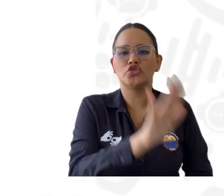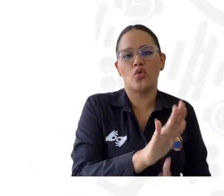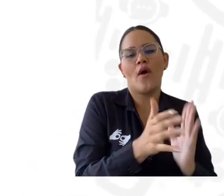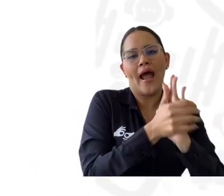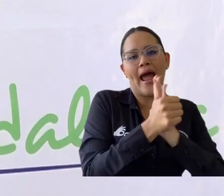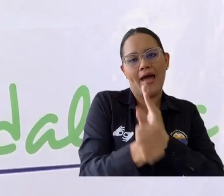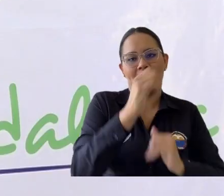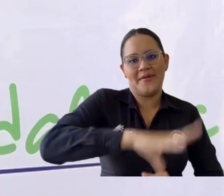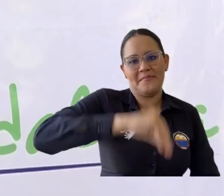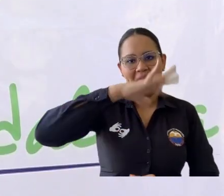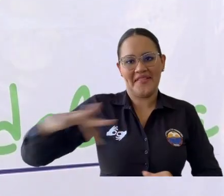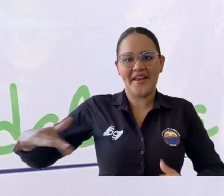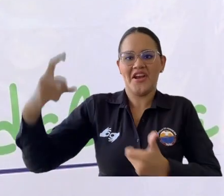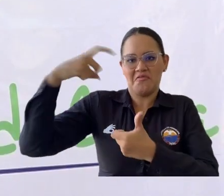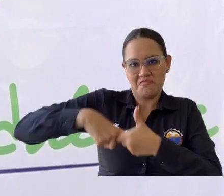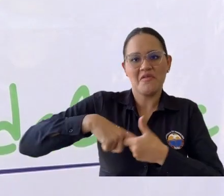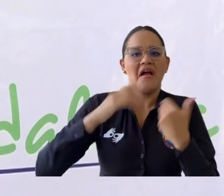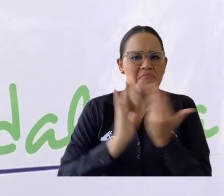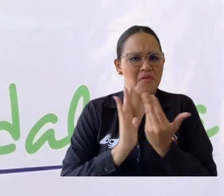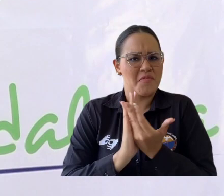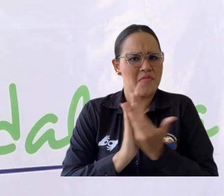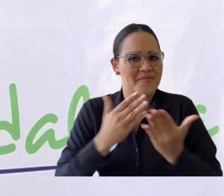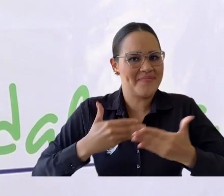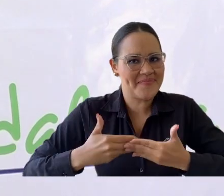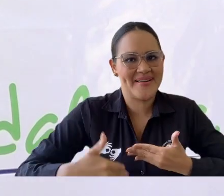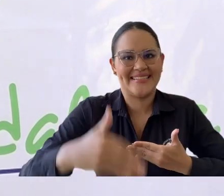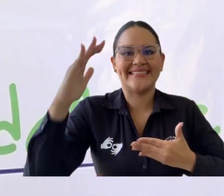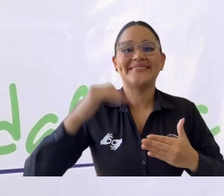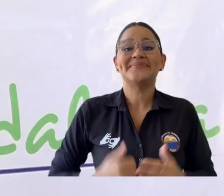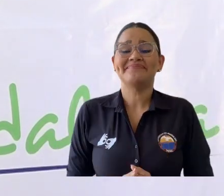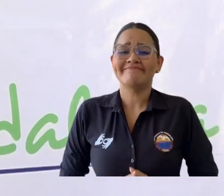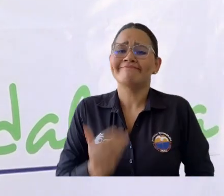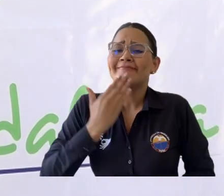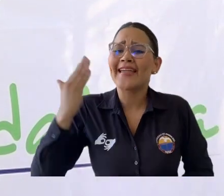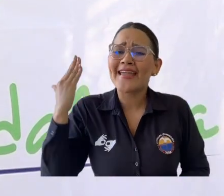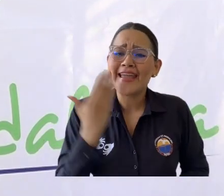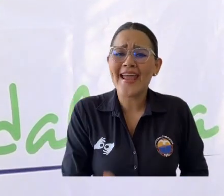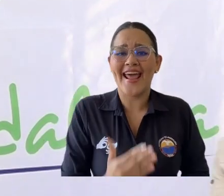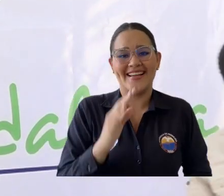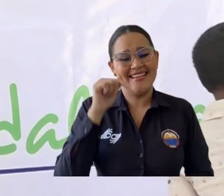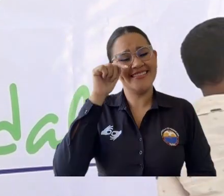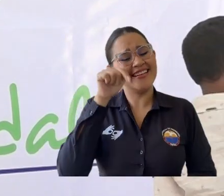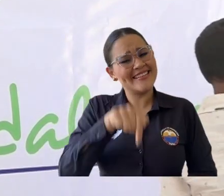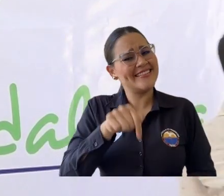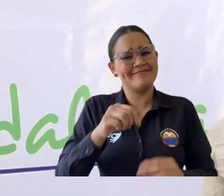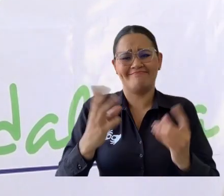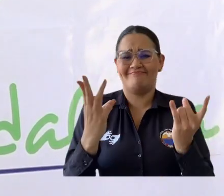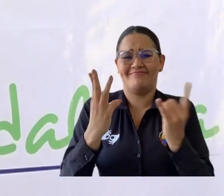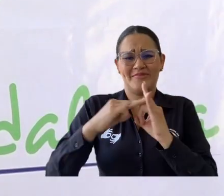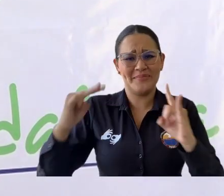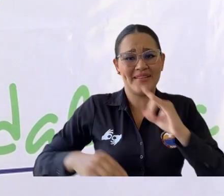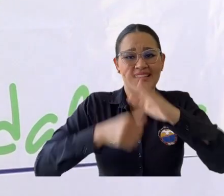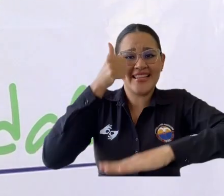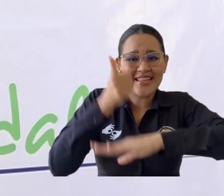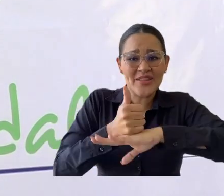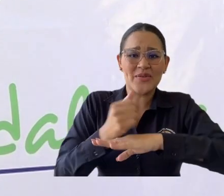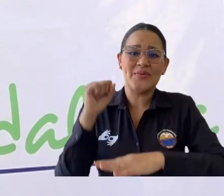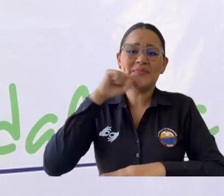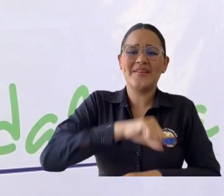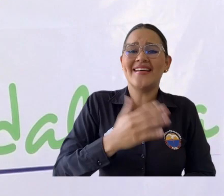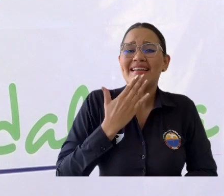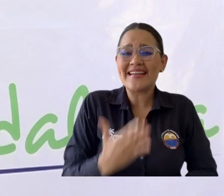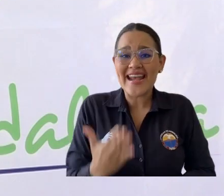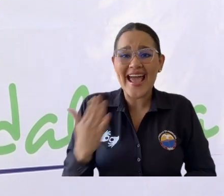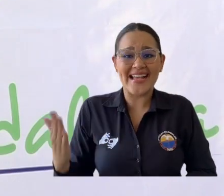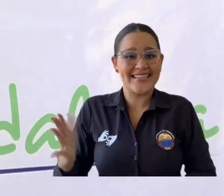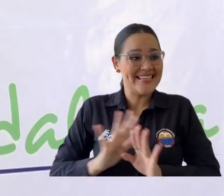Talento Magdalena. Felicito al rector por tan maravilloso programa. Hoy más jóvenes de Talento Magdalena están cumpliendo sus sueños y aspiramos que esos